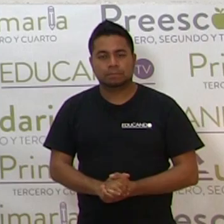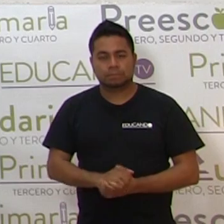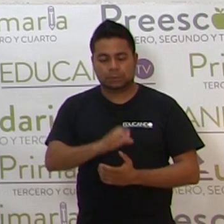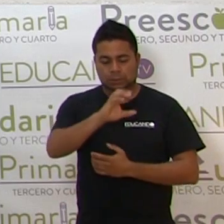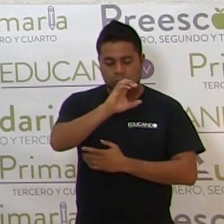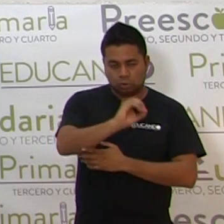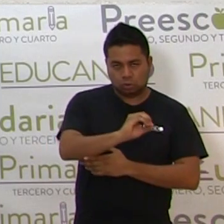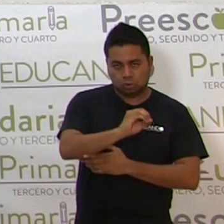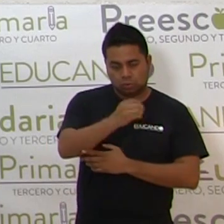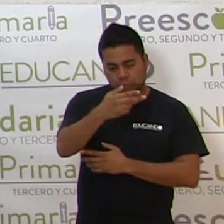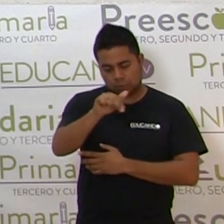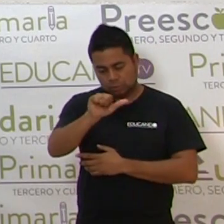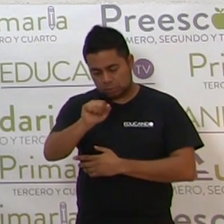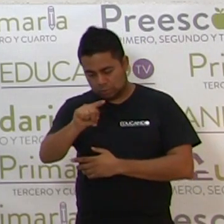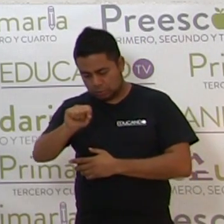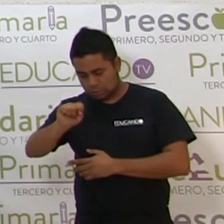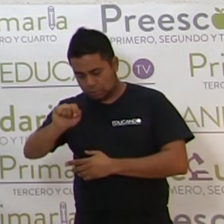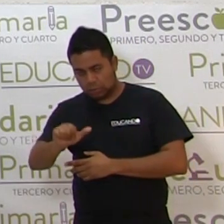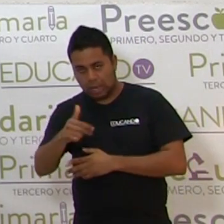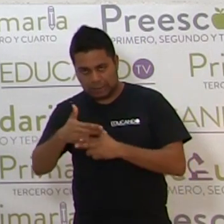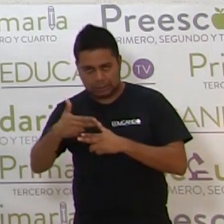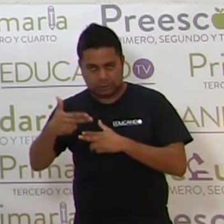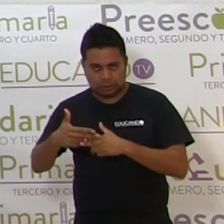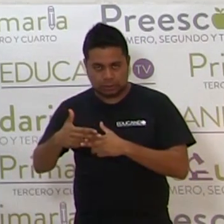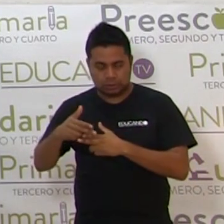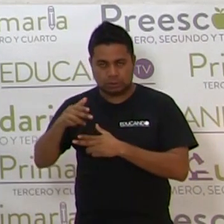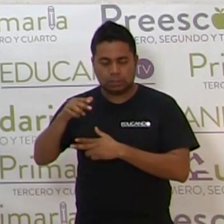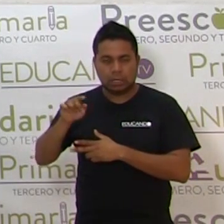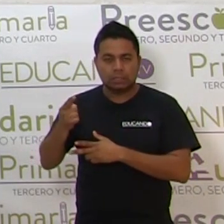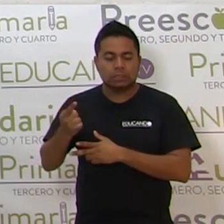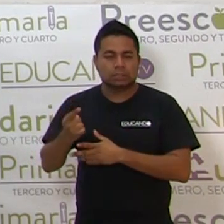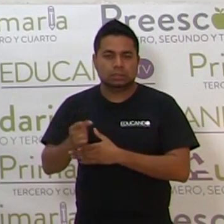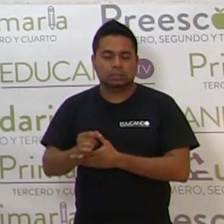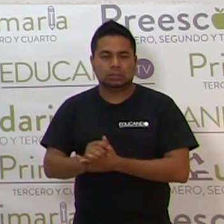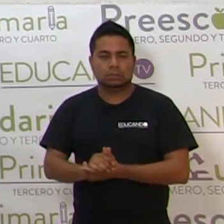hasta, bien, el